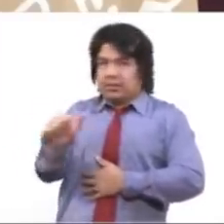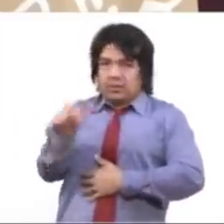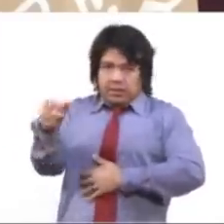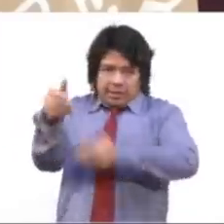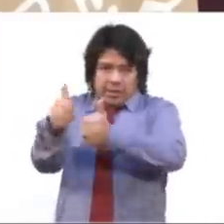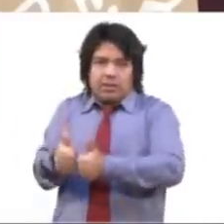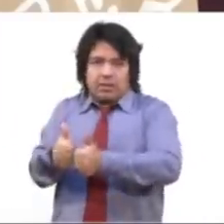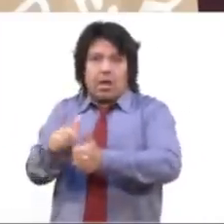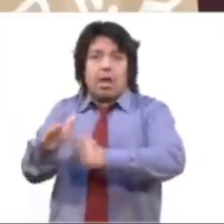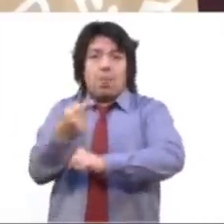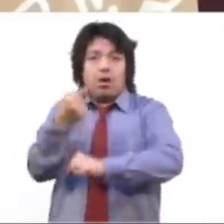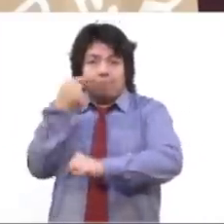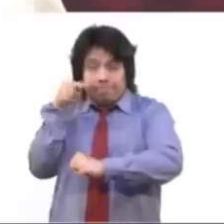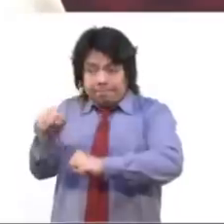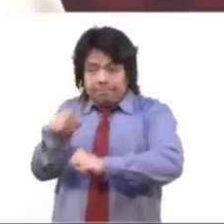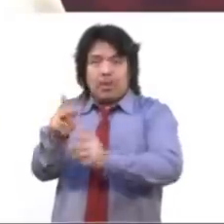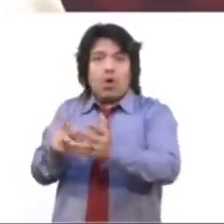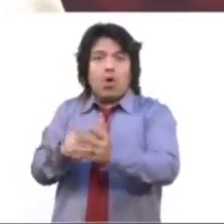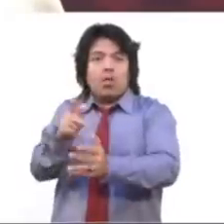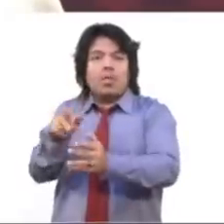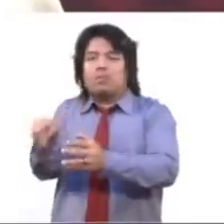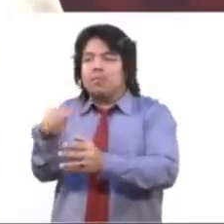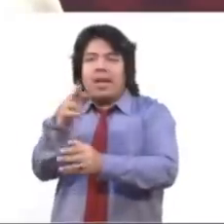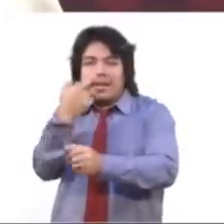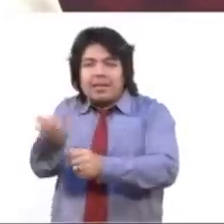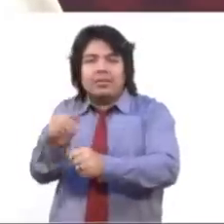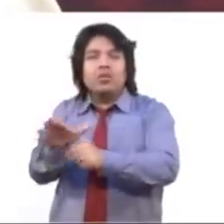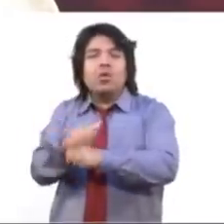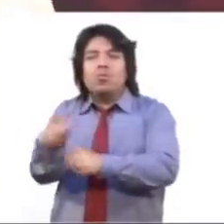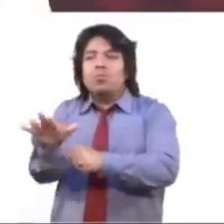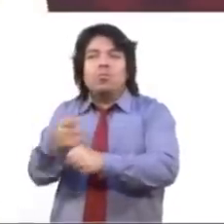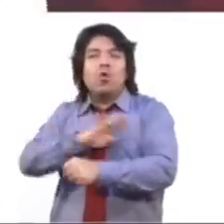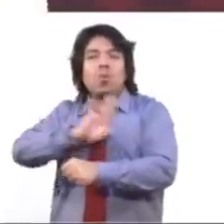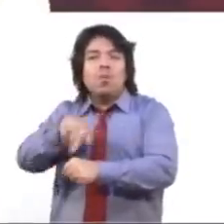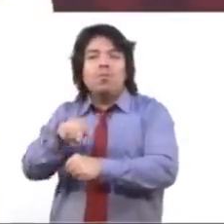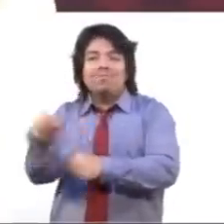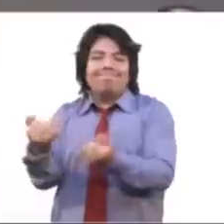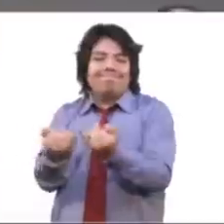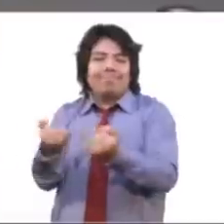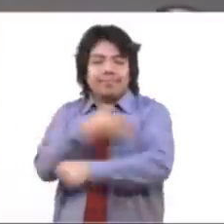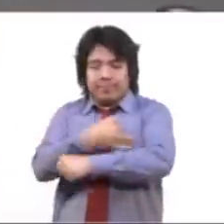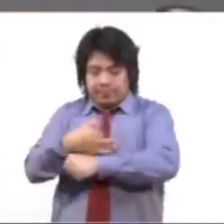para poder hacer una segunda necropsia a solicitud de la familia.